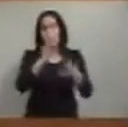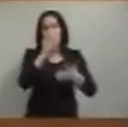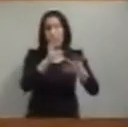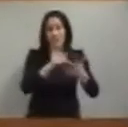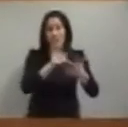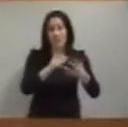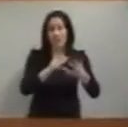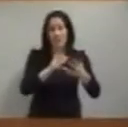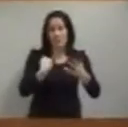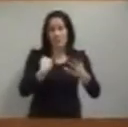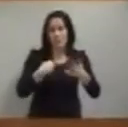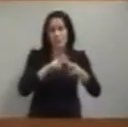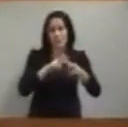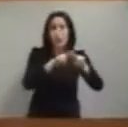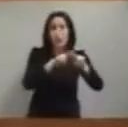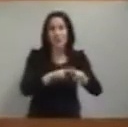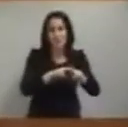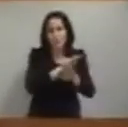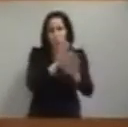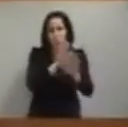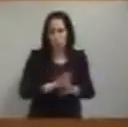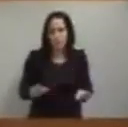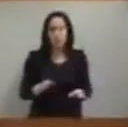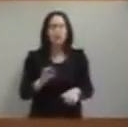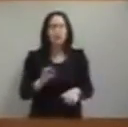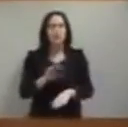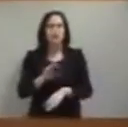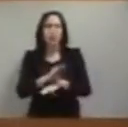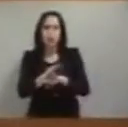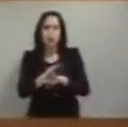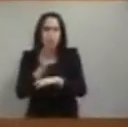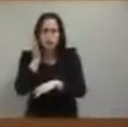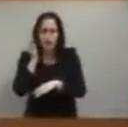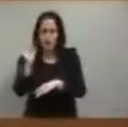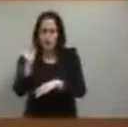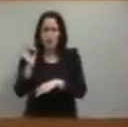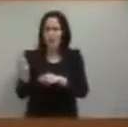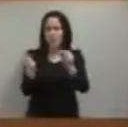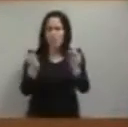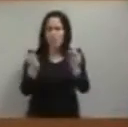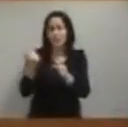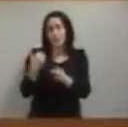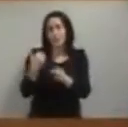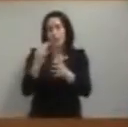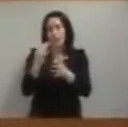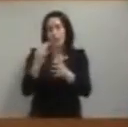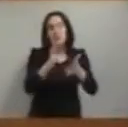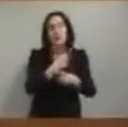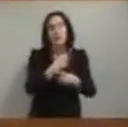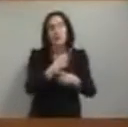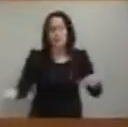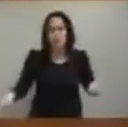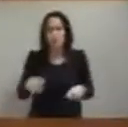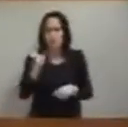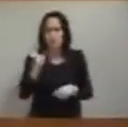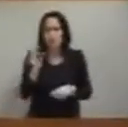auditadas y disponibles. La consejera es cierto que en aquel debate facilitó otra cifra. Bien, puede